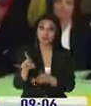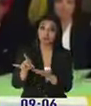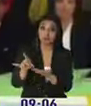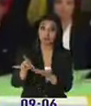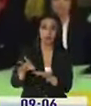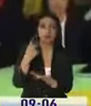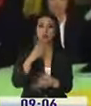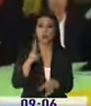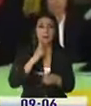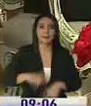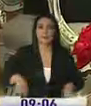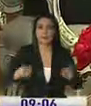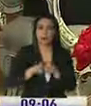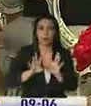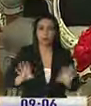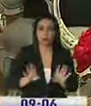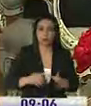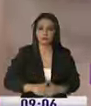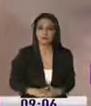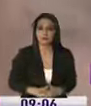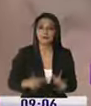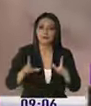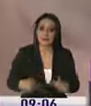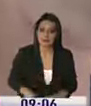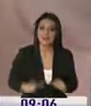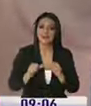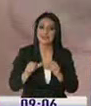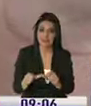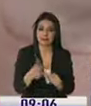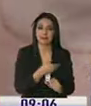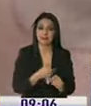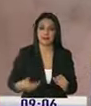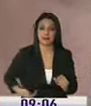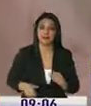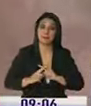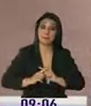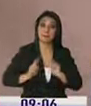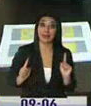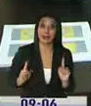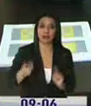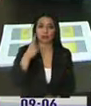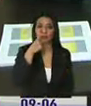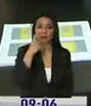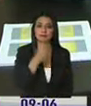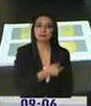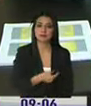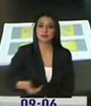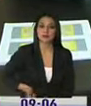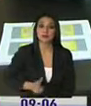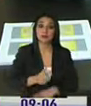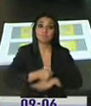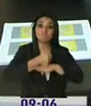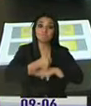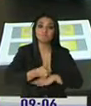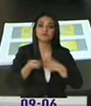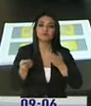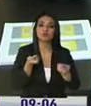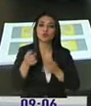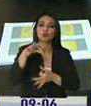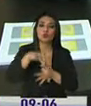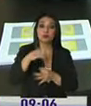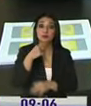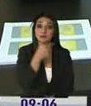retiro de la presidencia de AP de Lenín Moreno. Sin embargo, para Patricio Vaca Mancheno, presidente del Tribunal Contencioso Electoral,